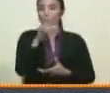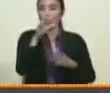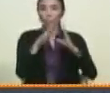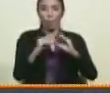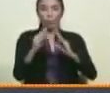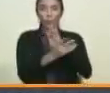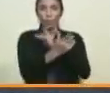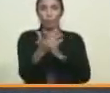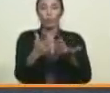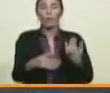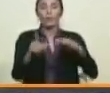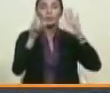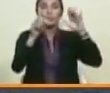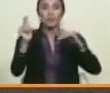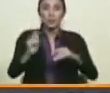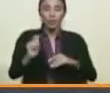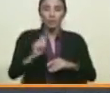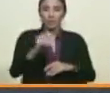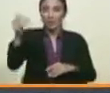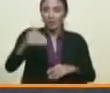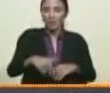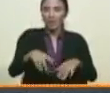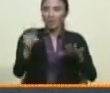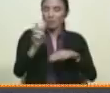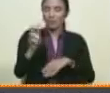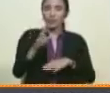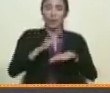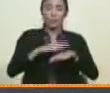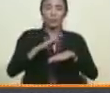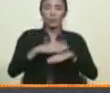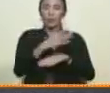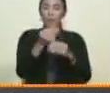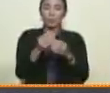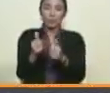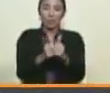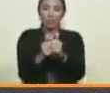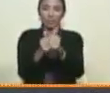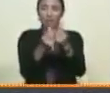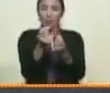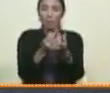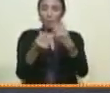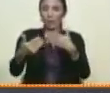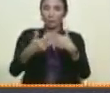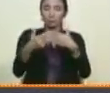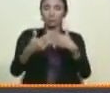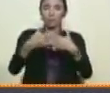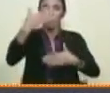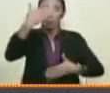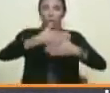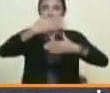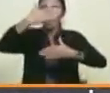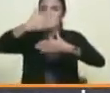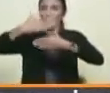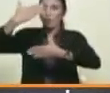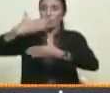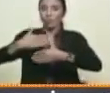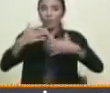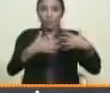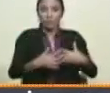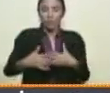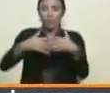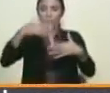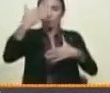tardaron en llegar seis meses más a venezuela producto de la persecución financiera y económica del bloqueo del gobierno imperialista de